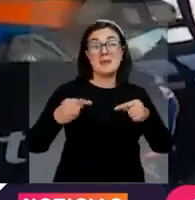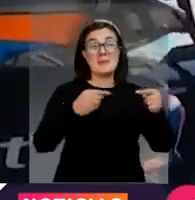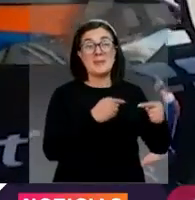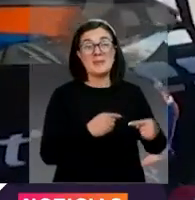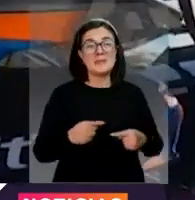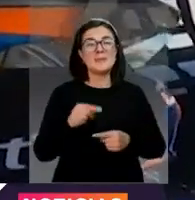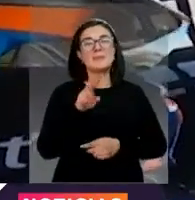24 de abril